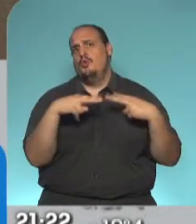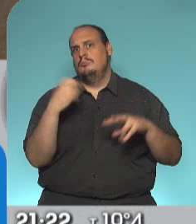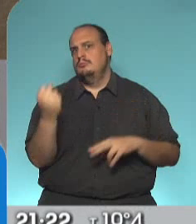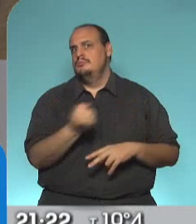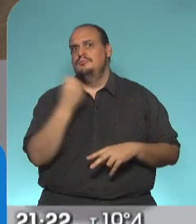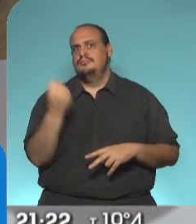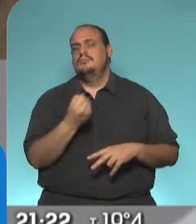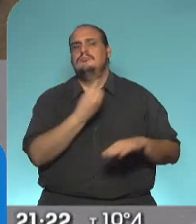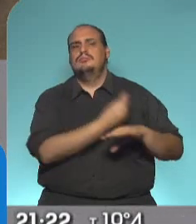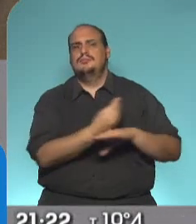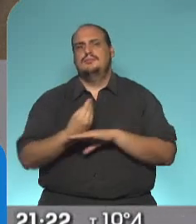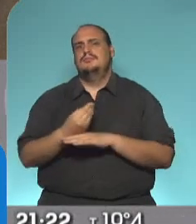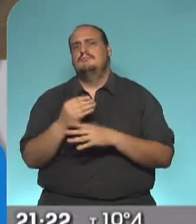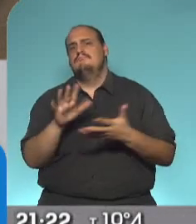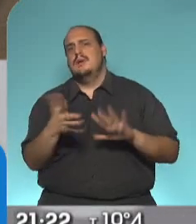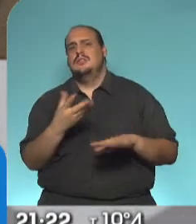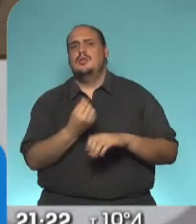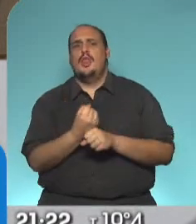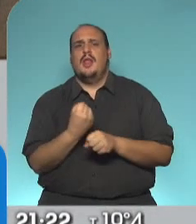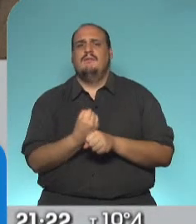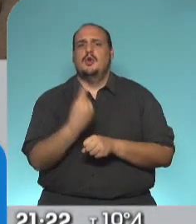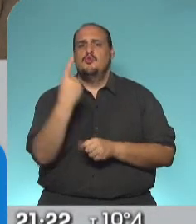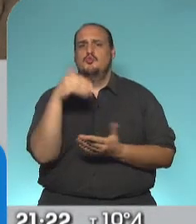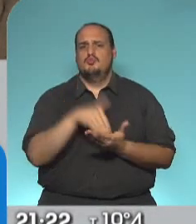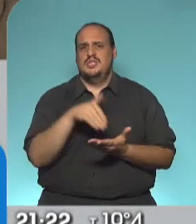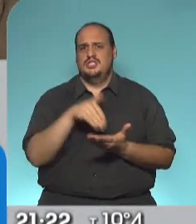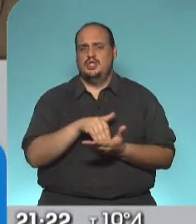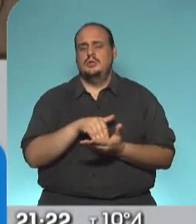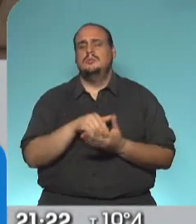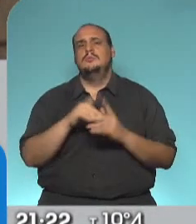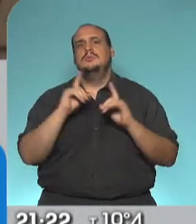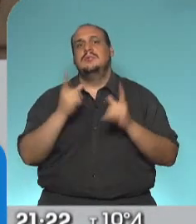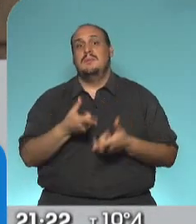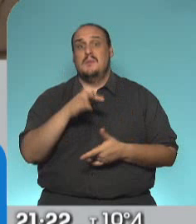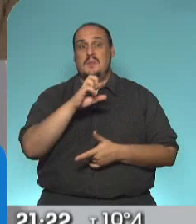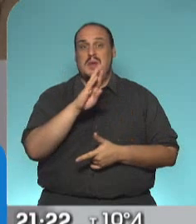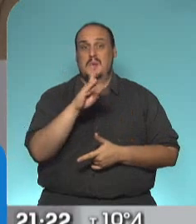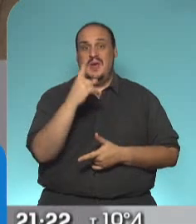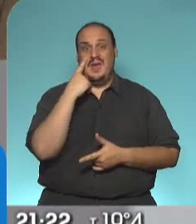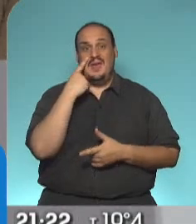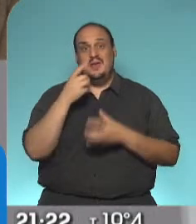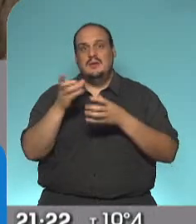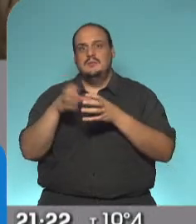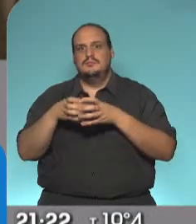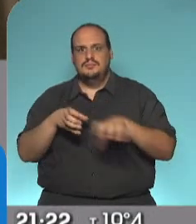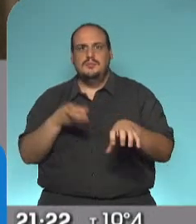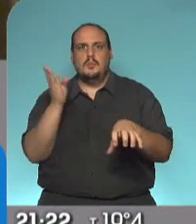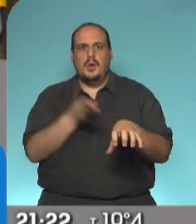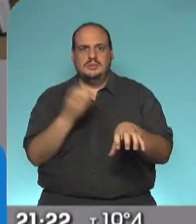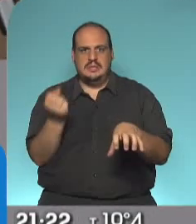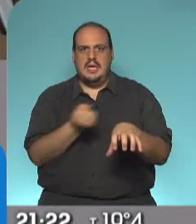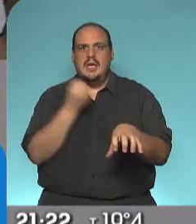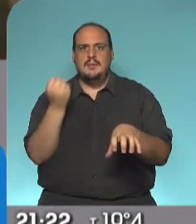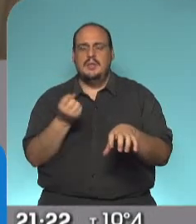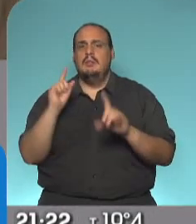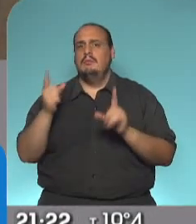genera más de un millón de puestos de trabajo que además representa un porcentaje importante del pp pero que sobre todo venía un franco crecimiento que había representado el